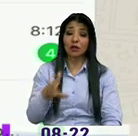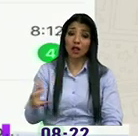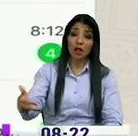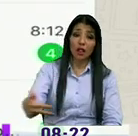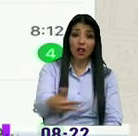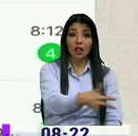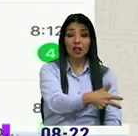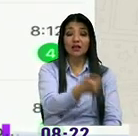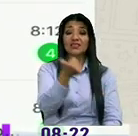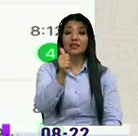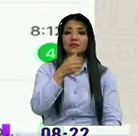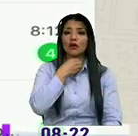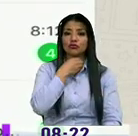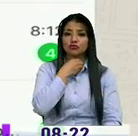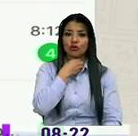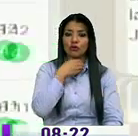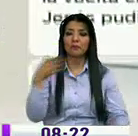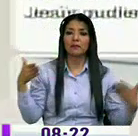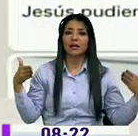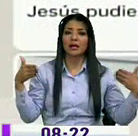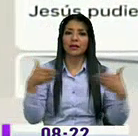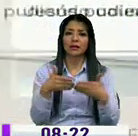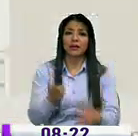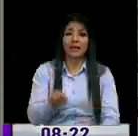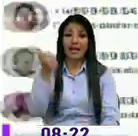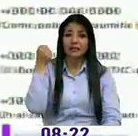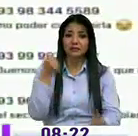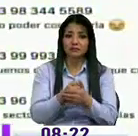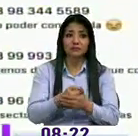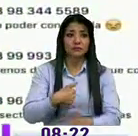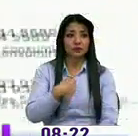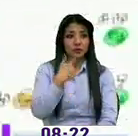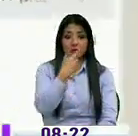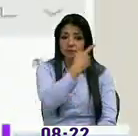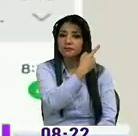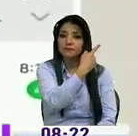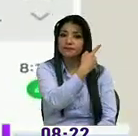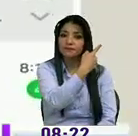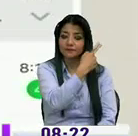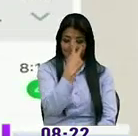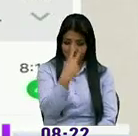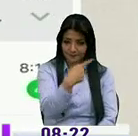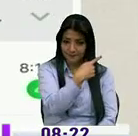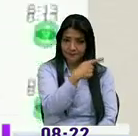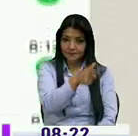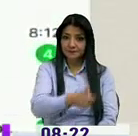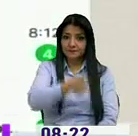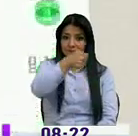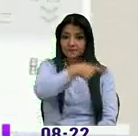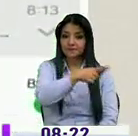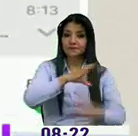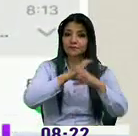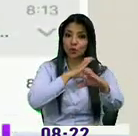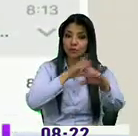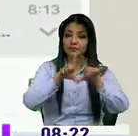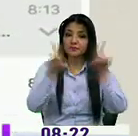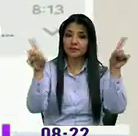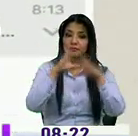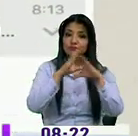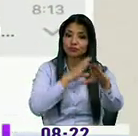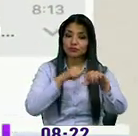agosto y Mariana de Jesús, pudiendo causar un gran accidente. Es lo que decimos, vean, ahí está. Es lo que